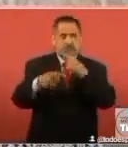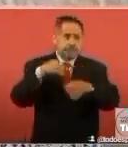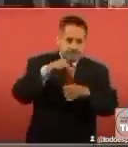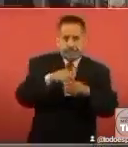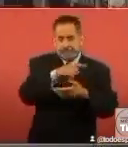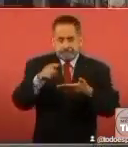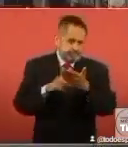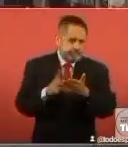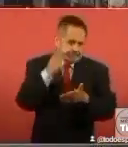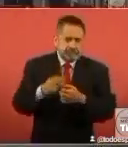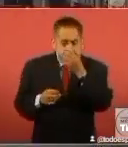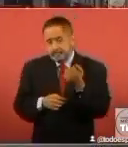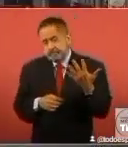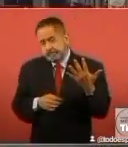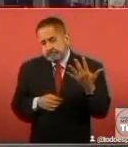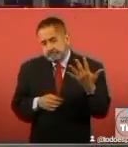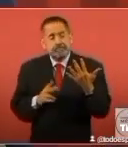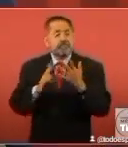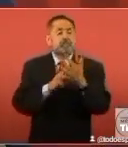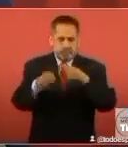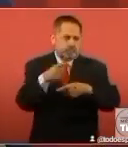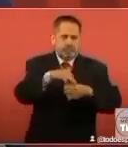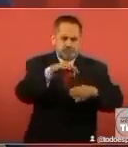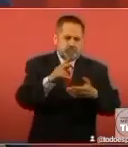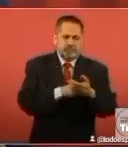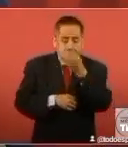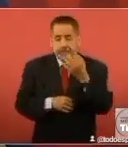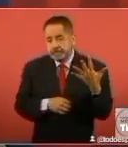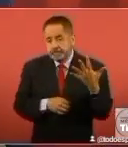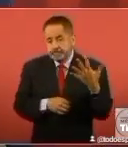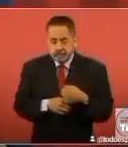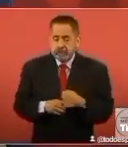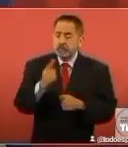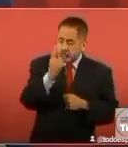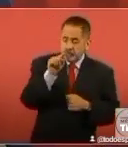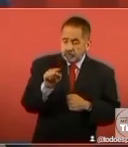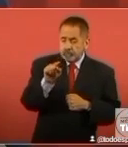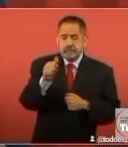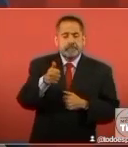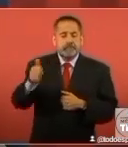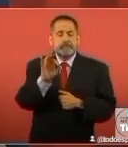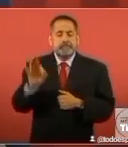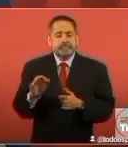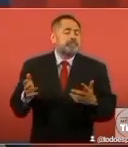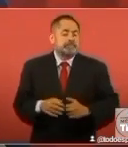repetirse. 5, el 1.66%.